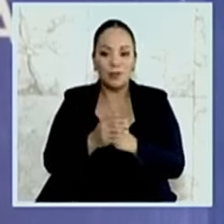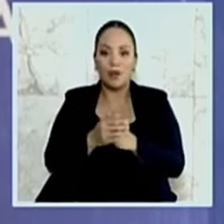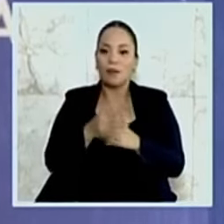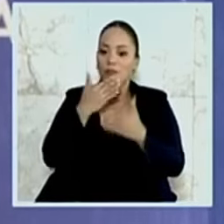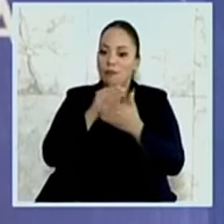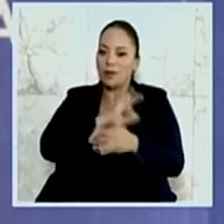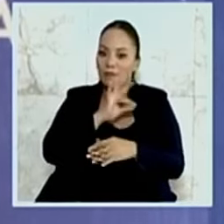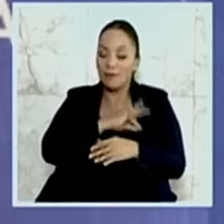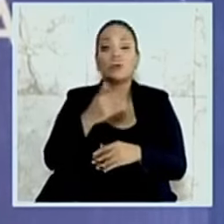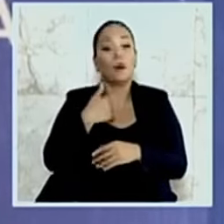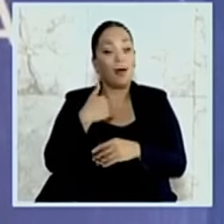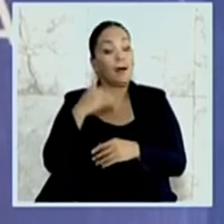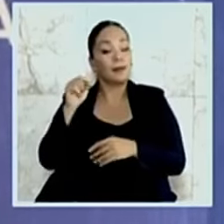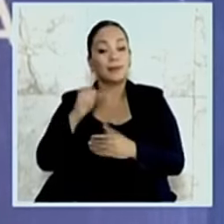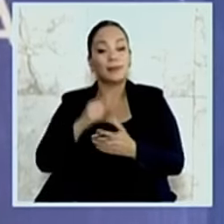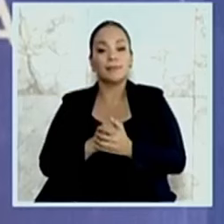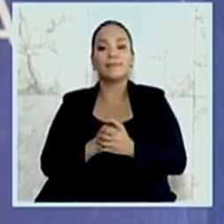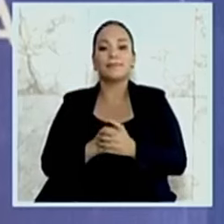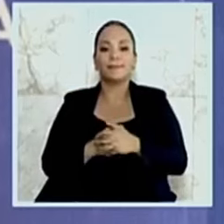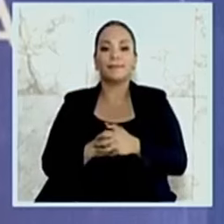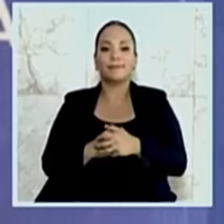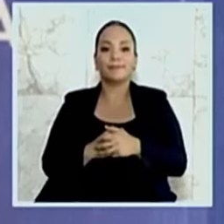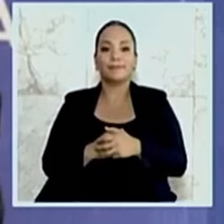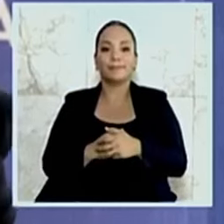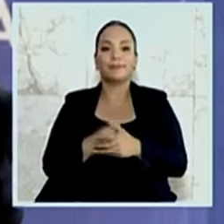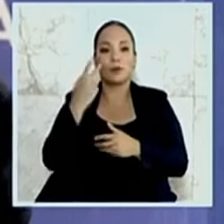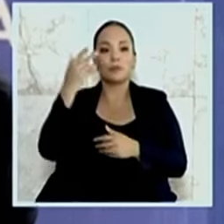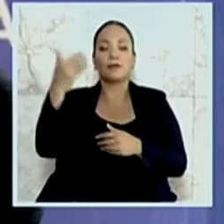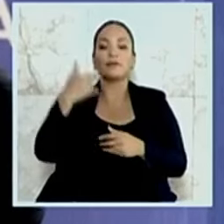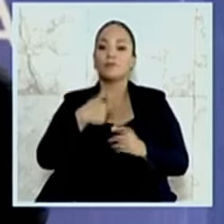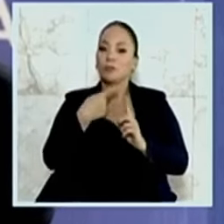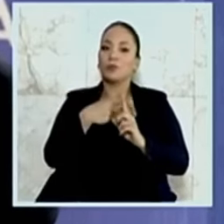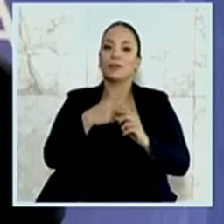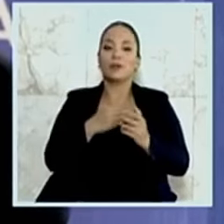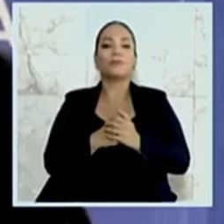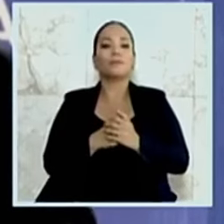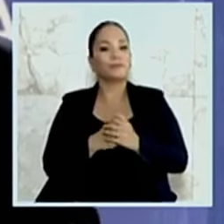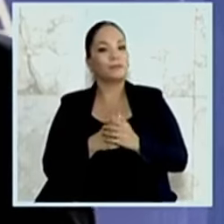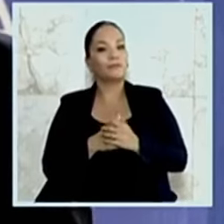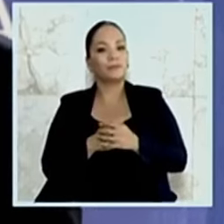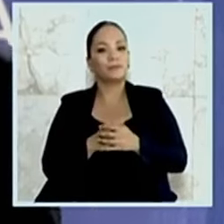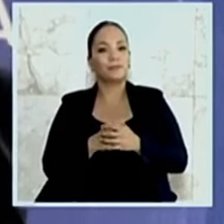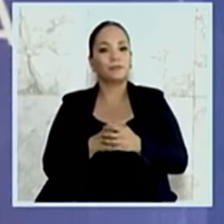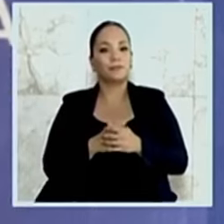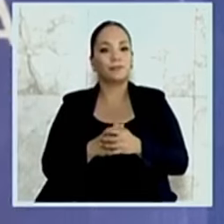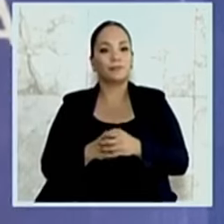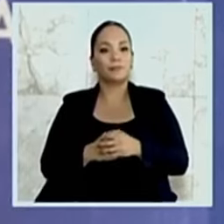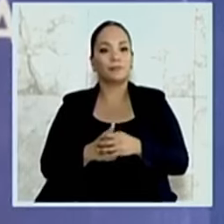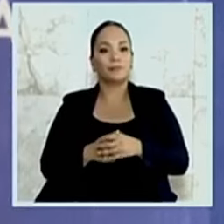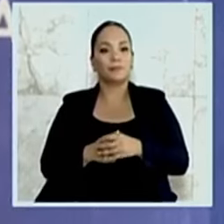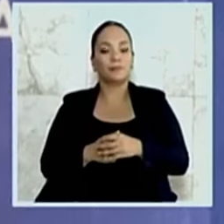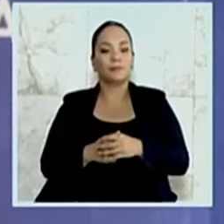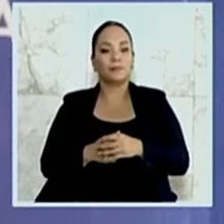no, pero que hay avances tangibles de gran velocidad de impacto, los